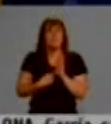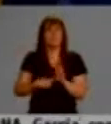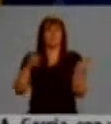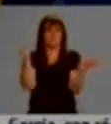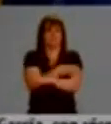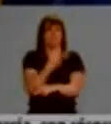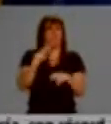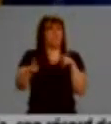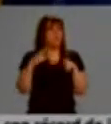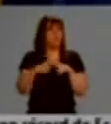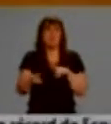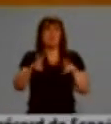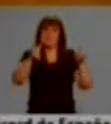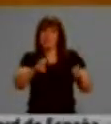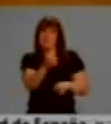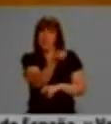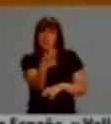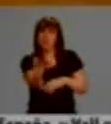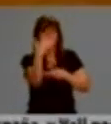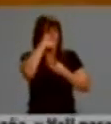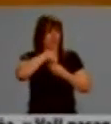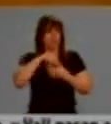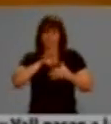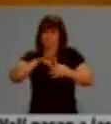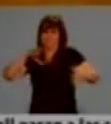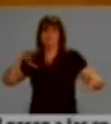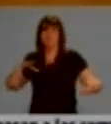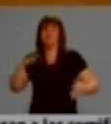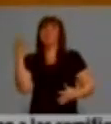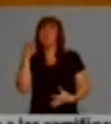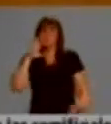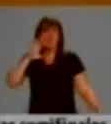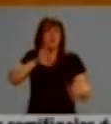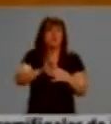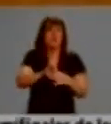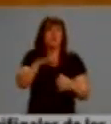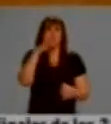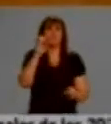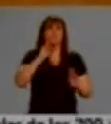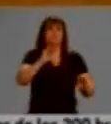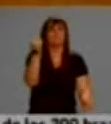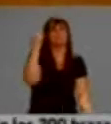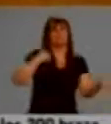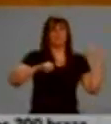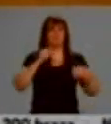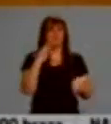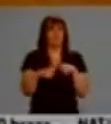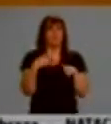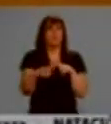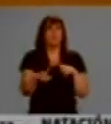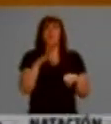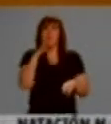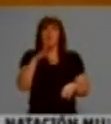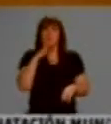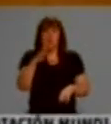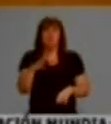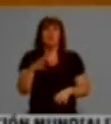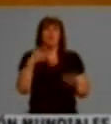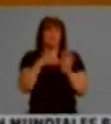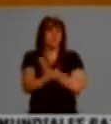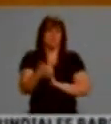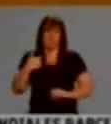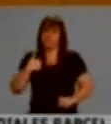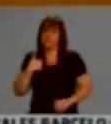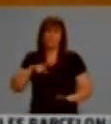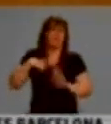no tiene que ver con el número de votos, presidente, que tiene que ver con su actuación política. Por eso hay una rotunda